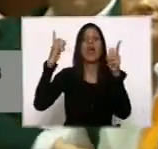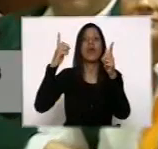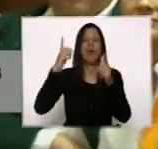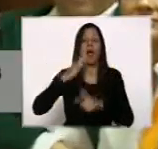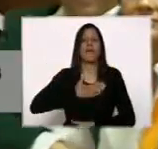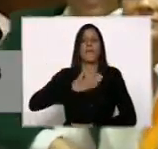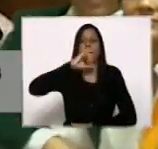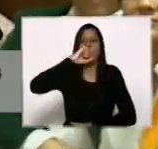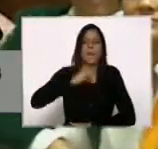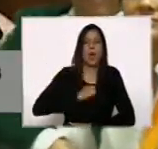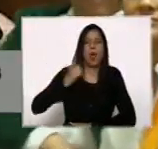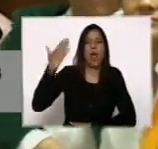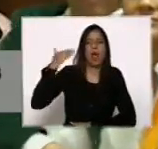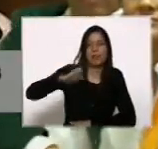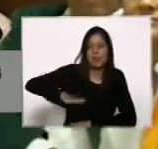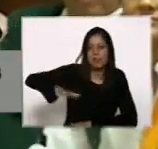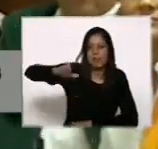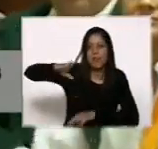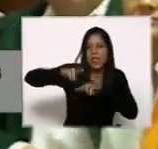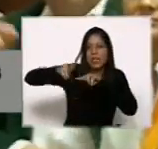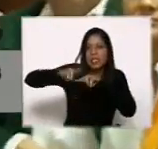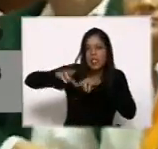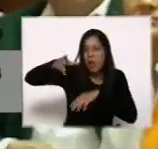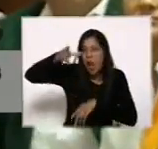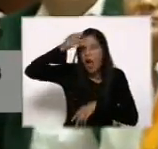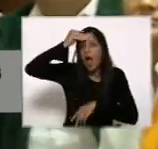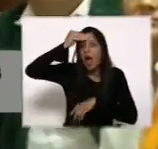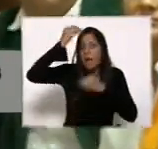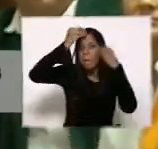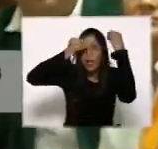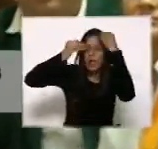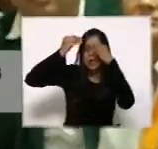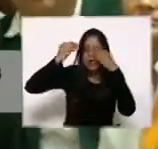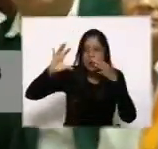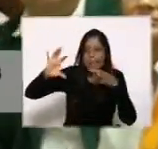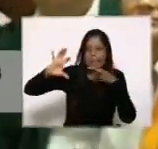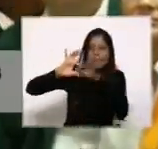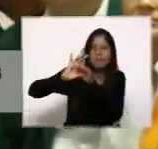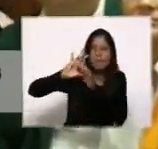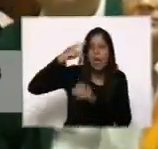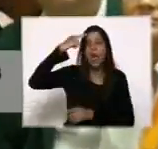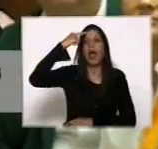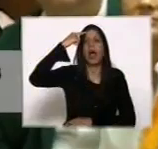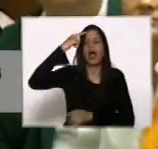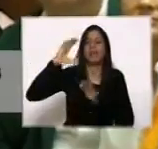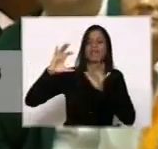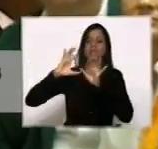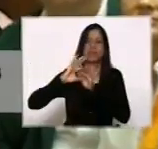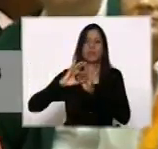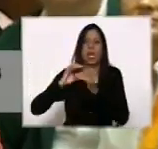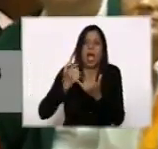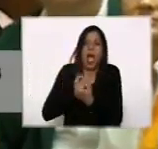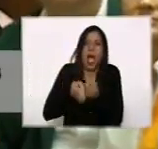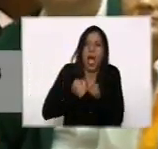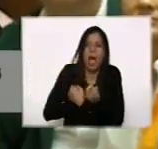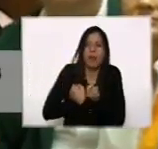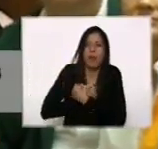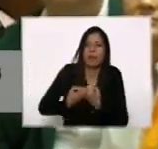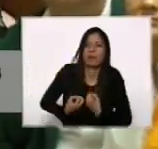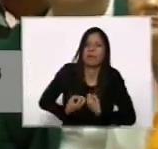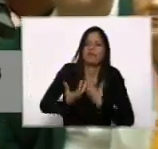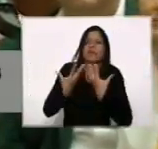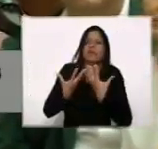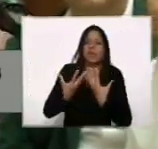originarios son el vínculo del pensamiento con el pensamiento y el vínculo con el amor que